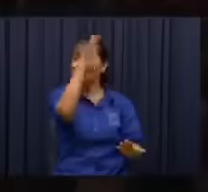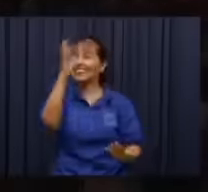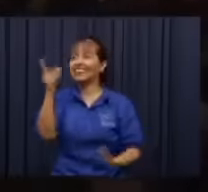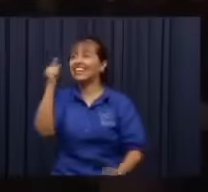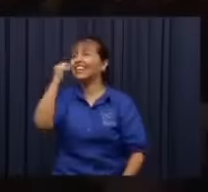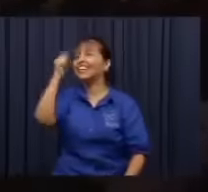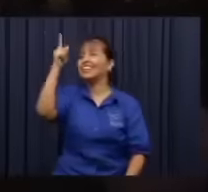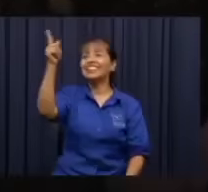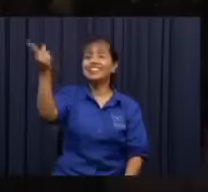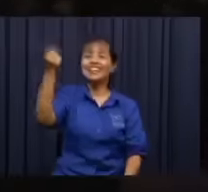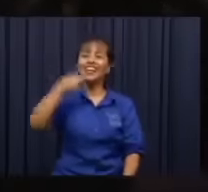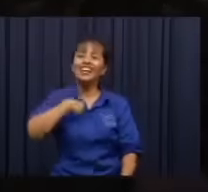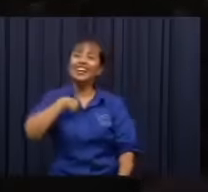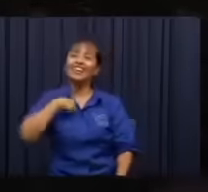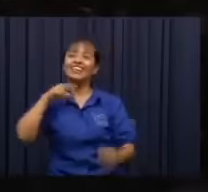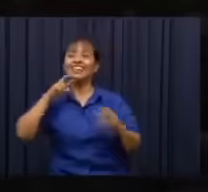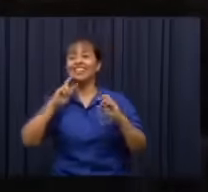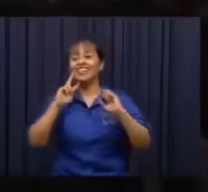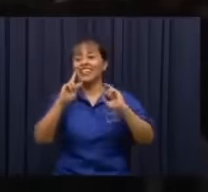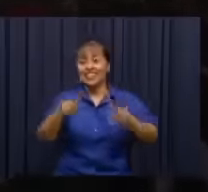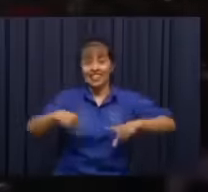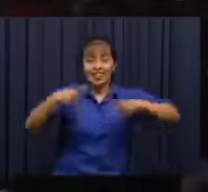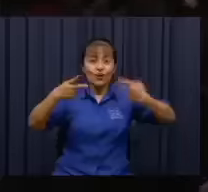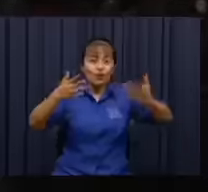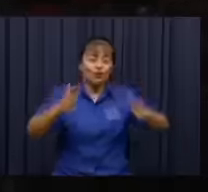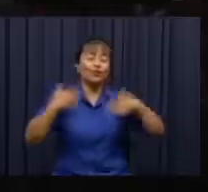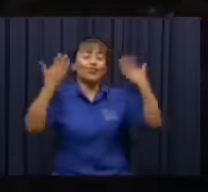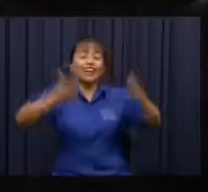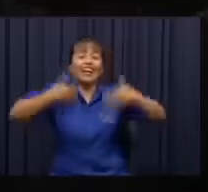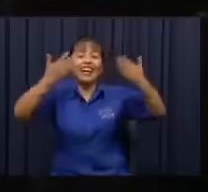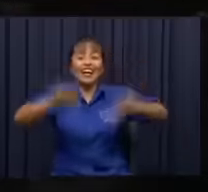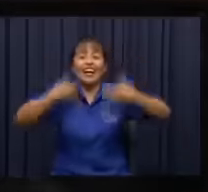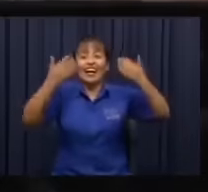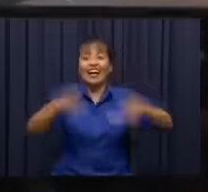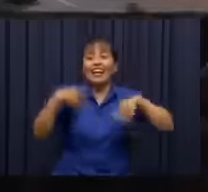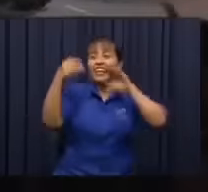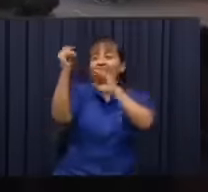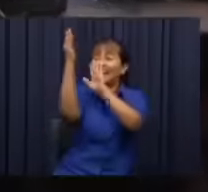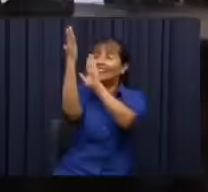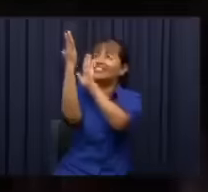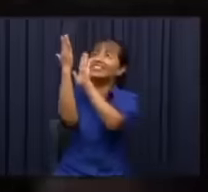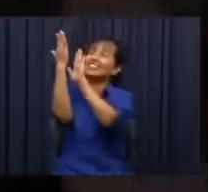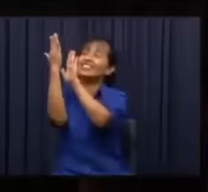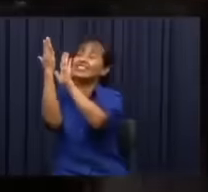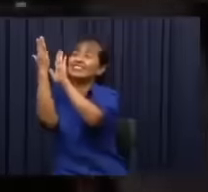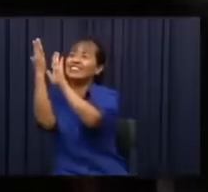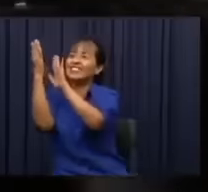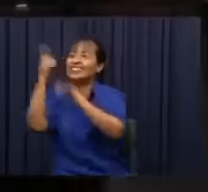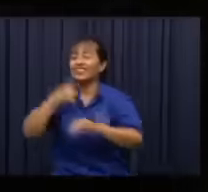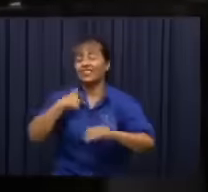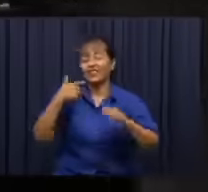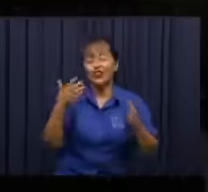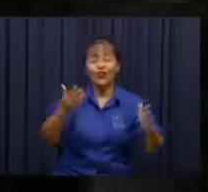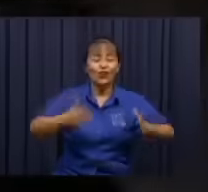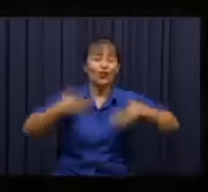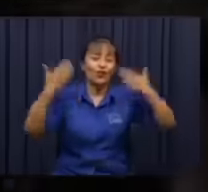abrazaría tu gloria, Señor. Voy a perder la compostura delante de ti.